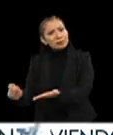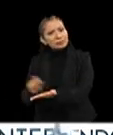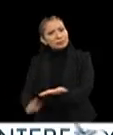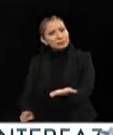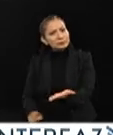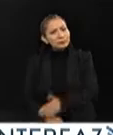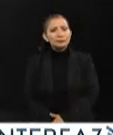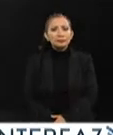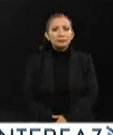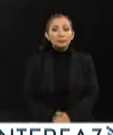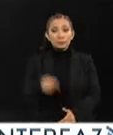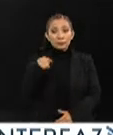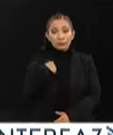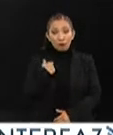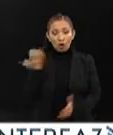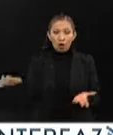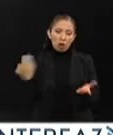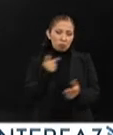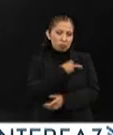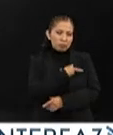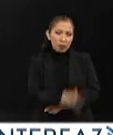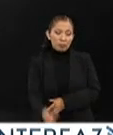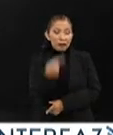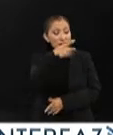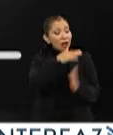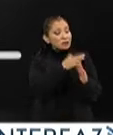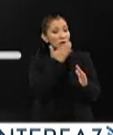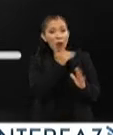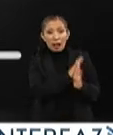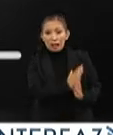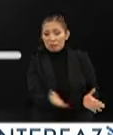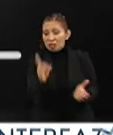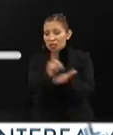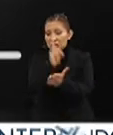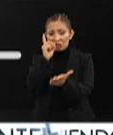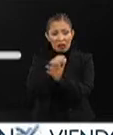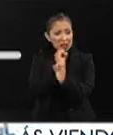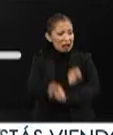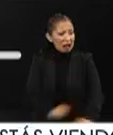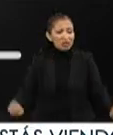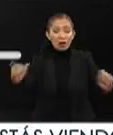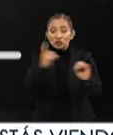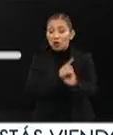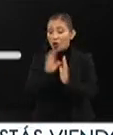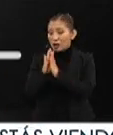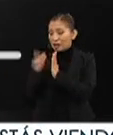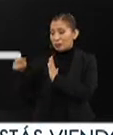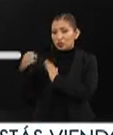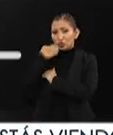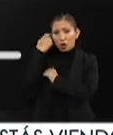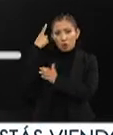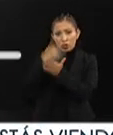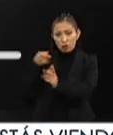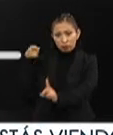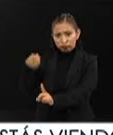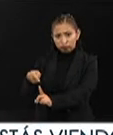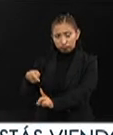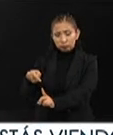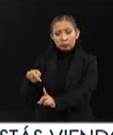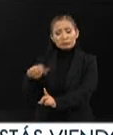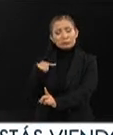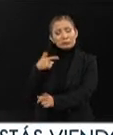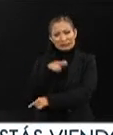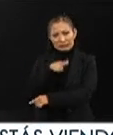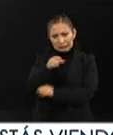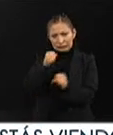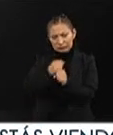escritor? Yo soy de clase baja y en casa no había libros, ni diccionarios, ni nada, solamente los libros de la escuela. Y a